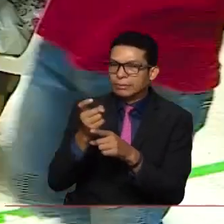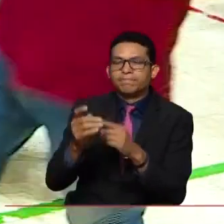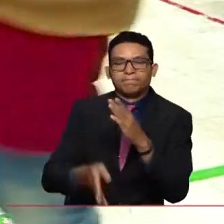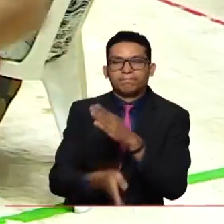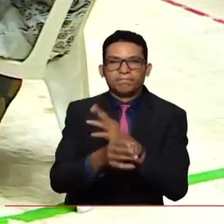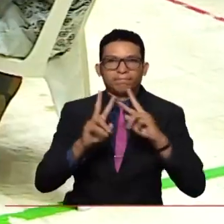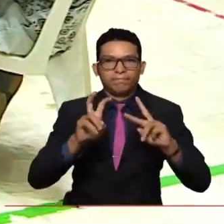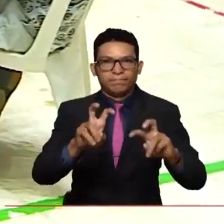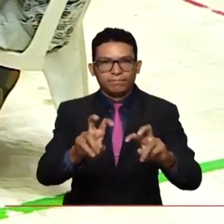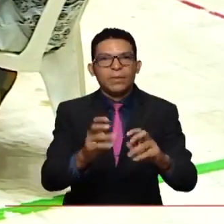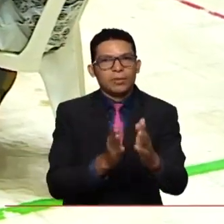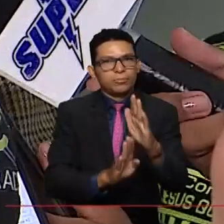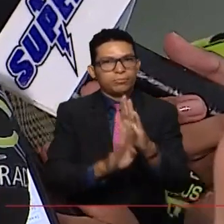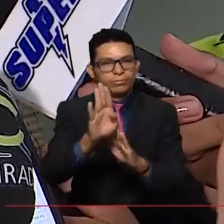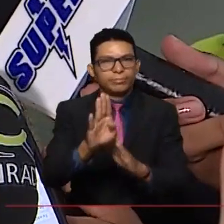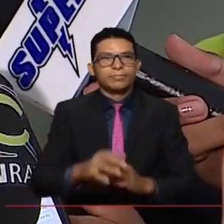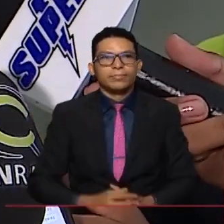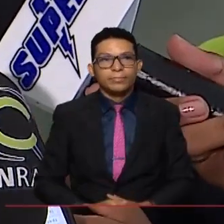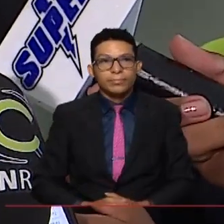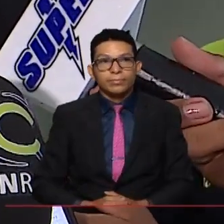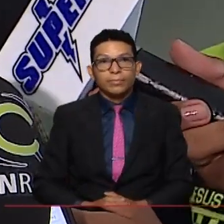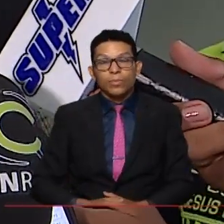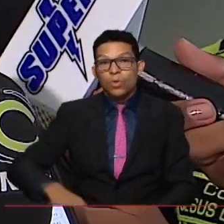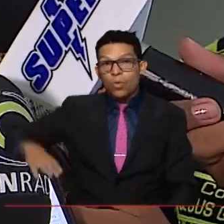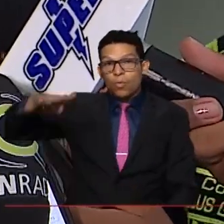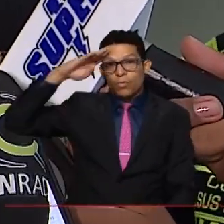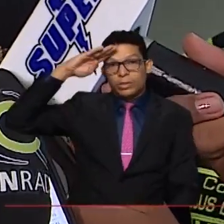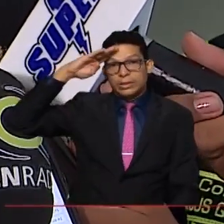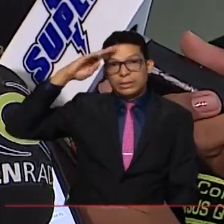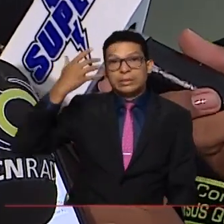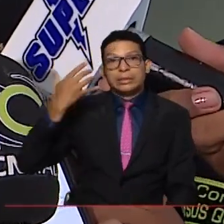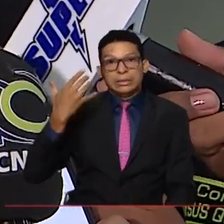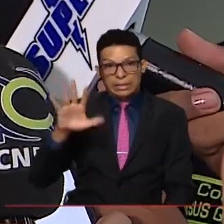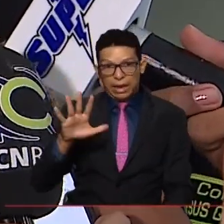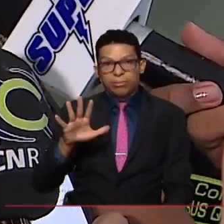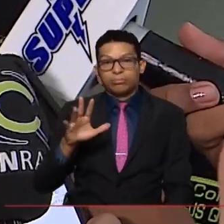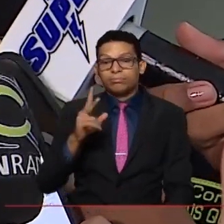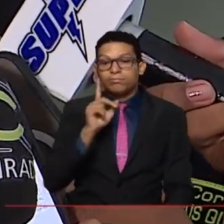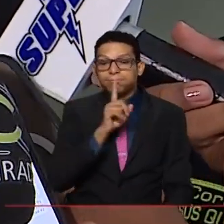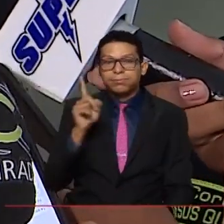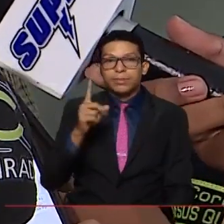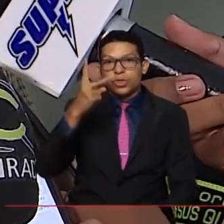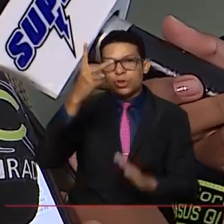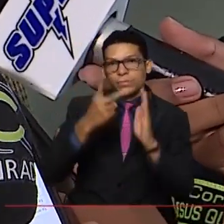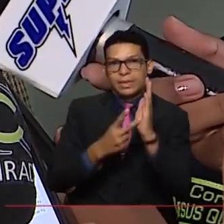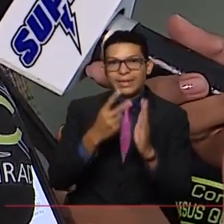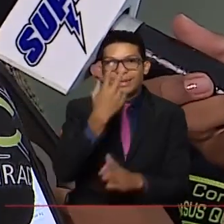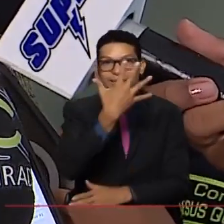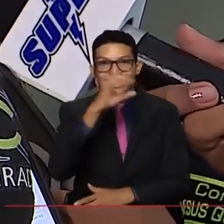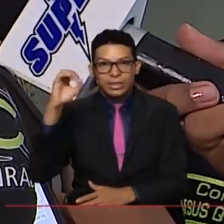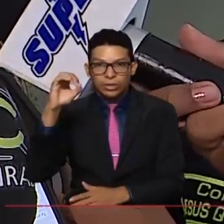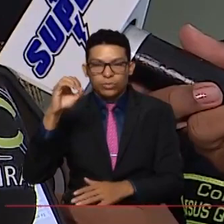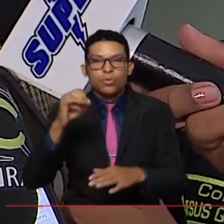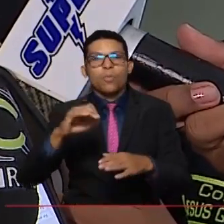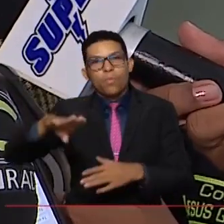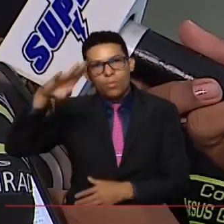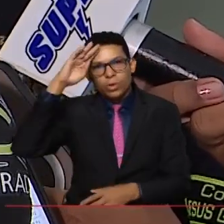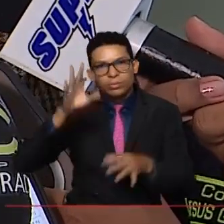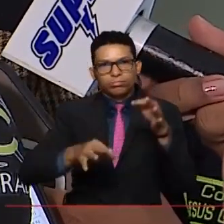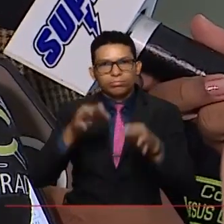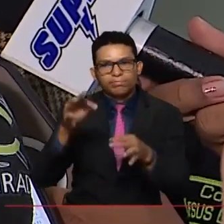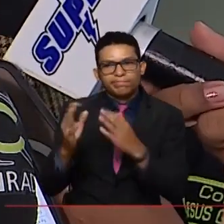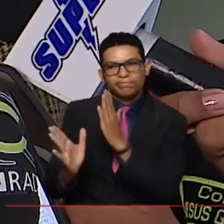avanzan las investigaciones. En solo policía tenemos más de 2.500 policías judiciales persiguiendo